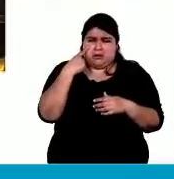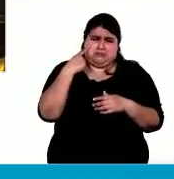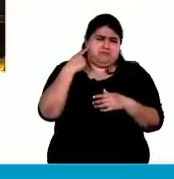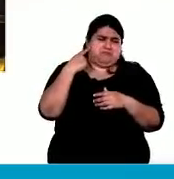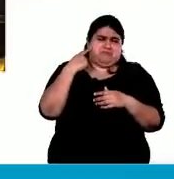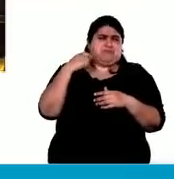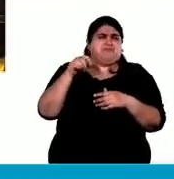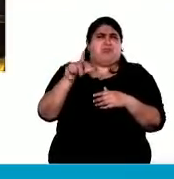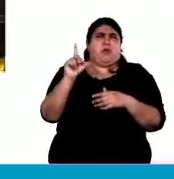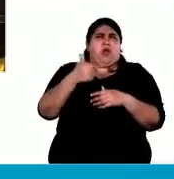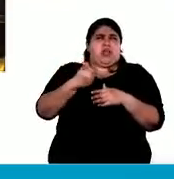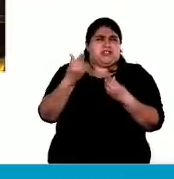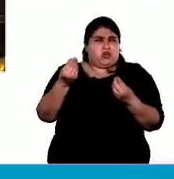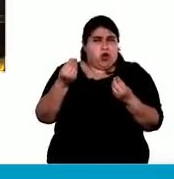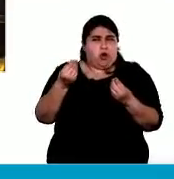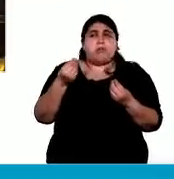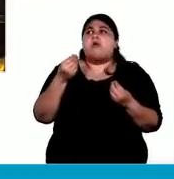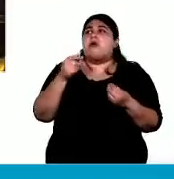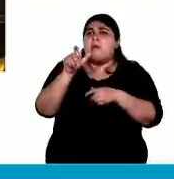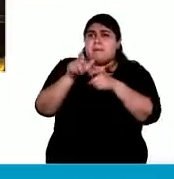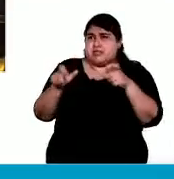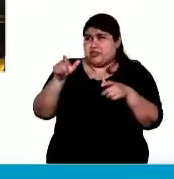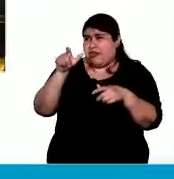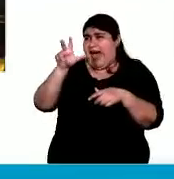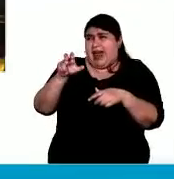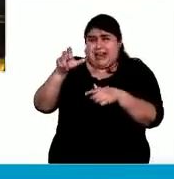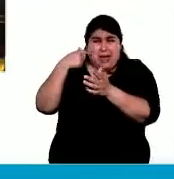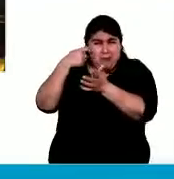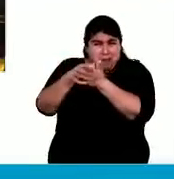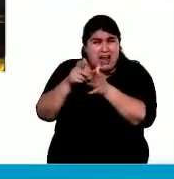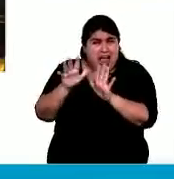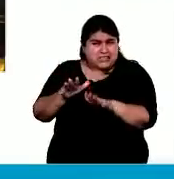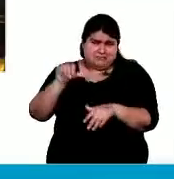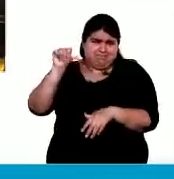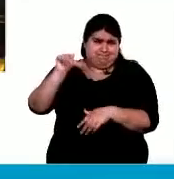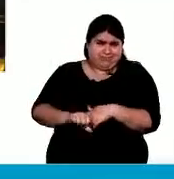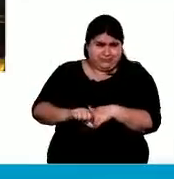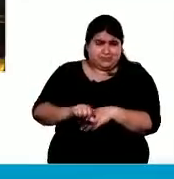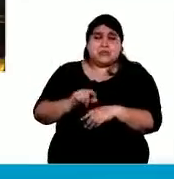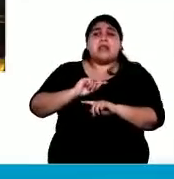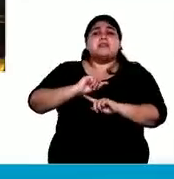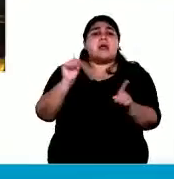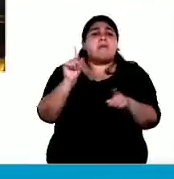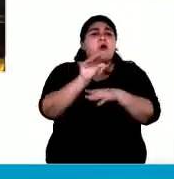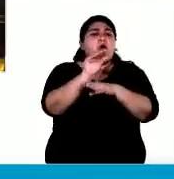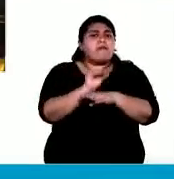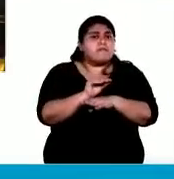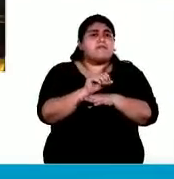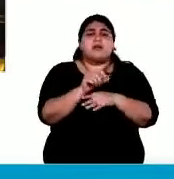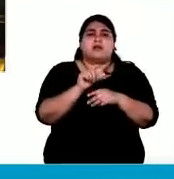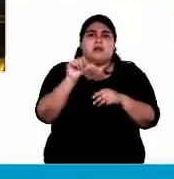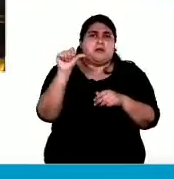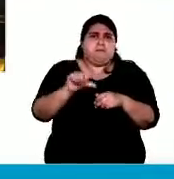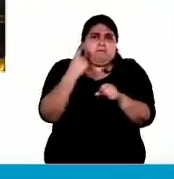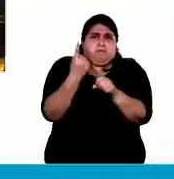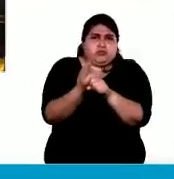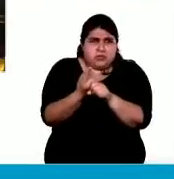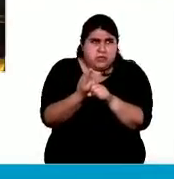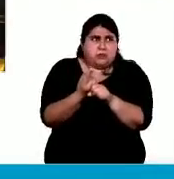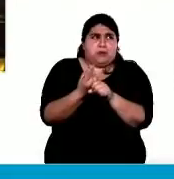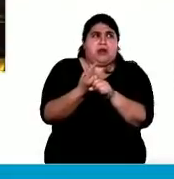tener para pagar un alquiler con ese monto sino mucho menos de garantizar ni siquiera el sustento